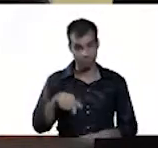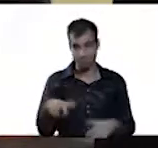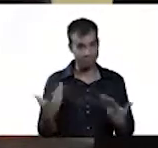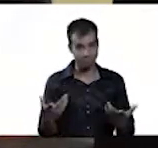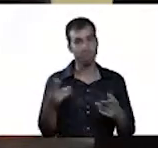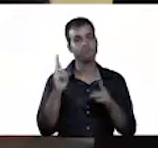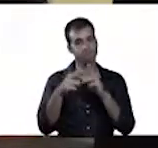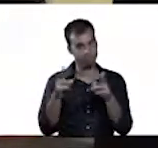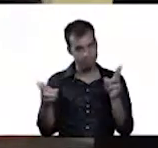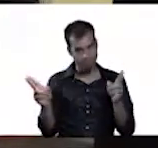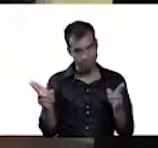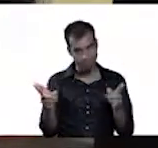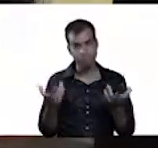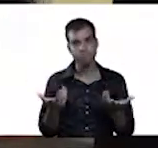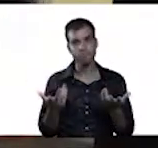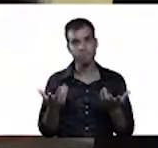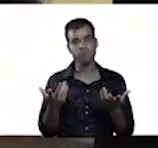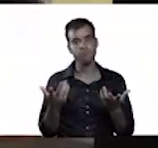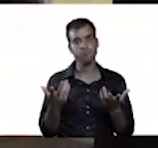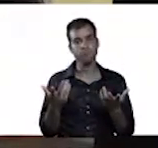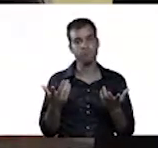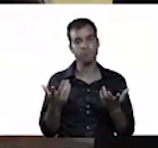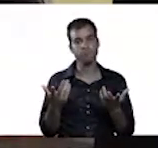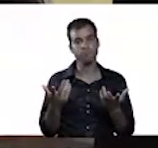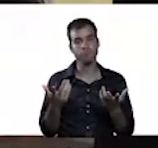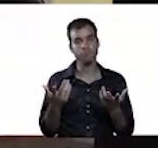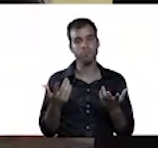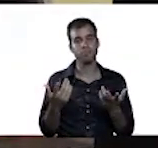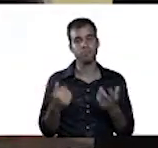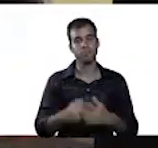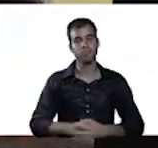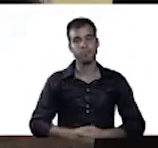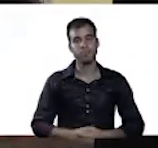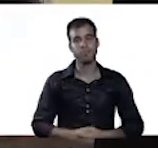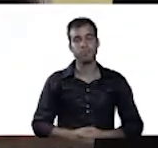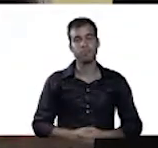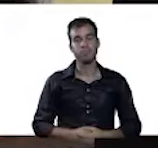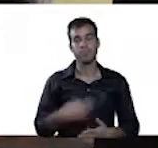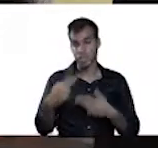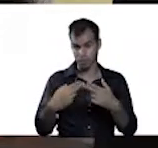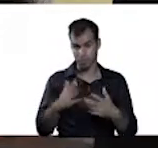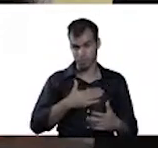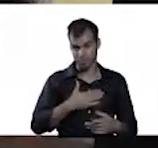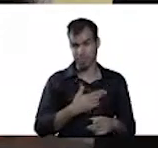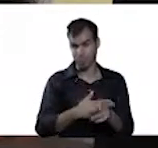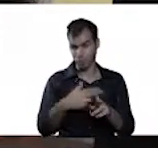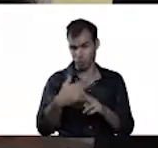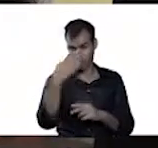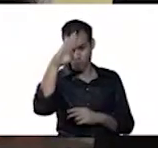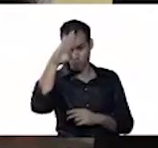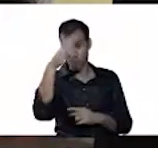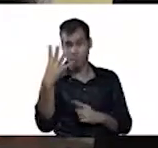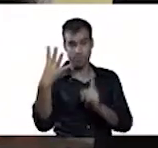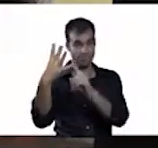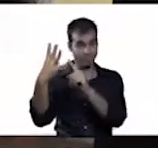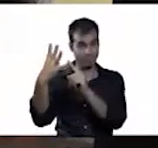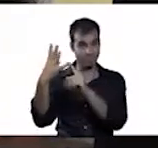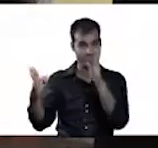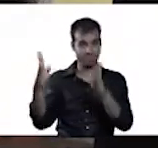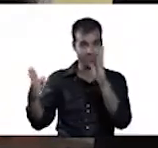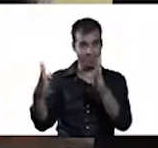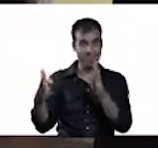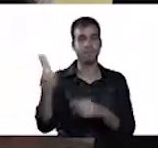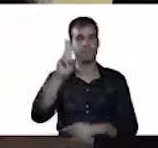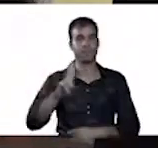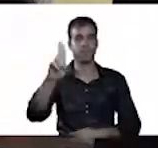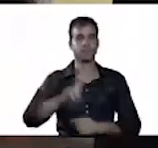Finalmente, orientaremos las actividades correspondientes a Historia de Cuba